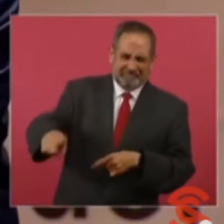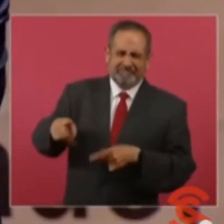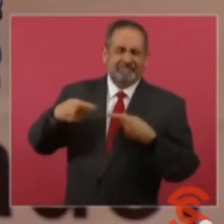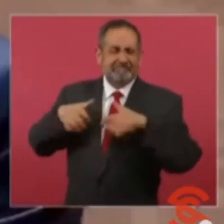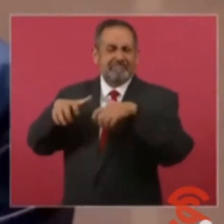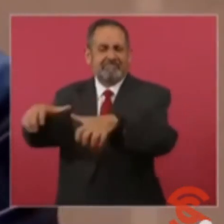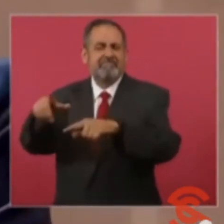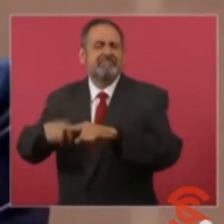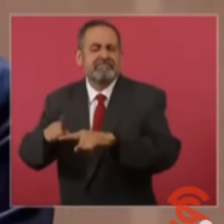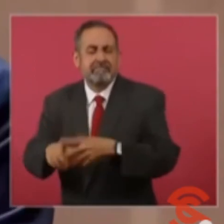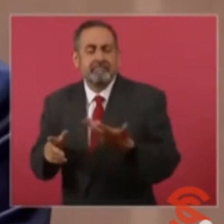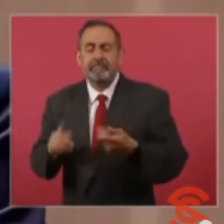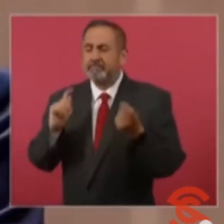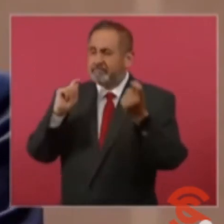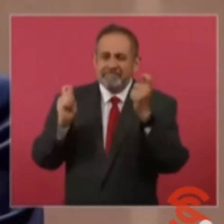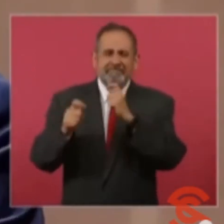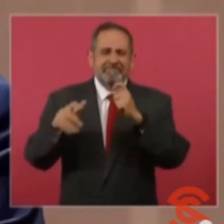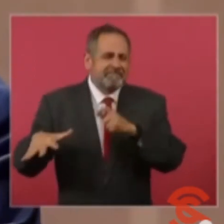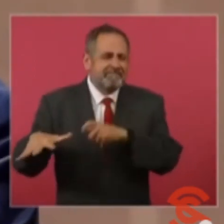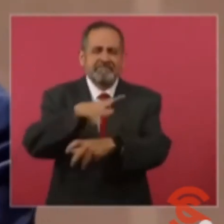¿Con quién transformar?